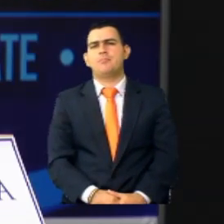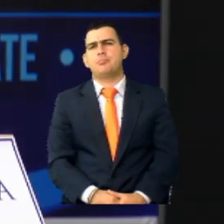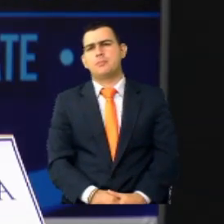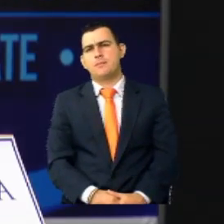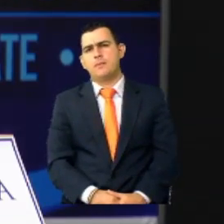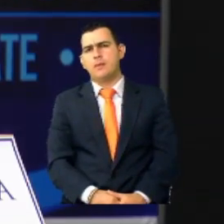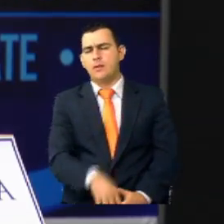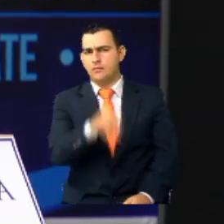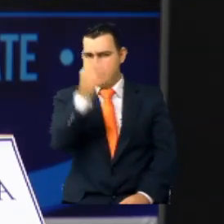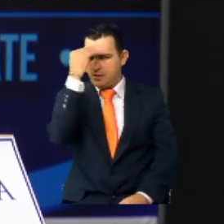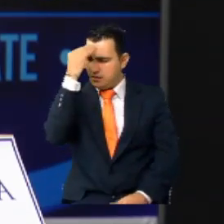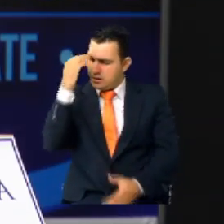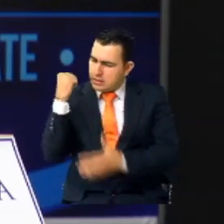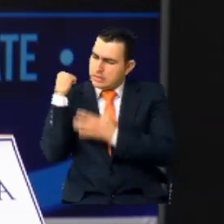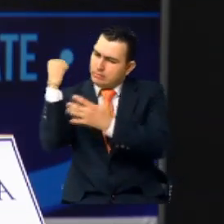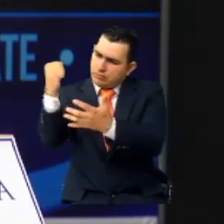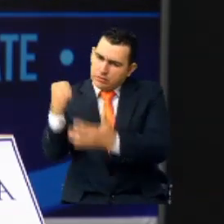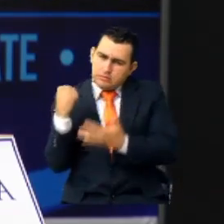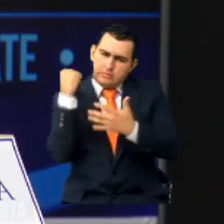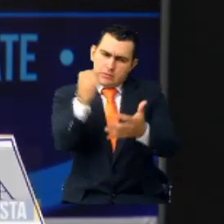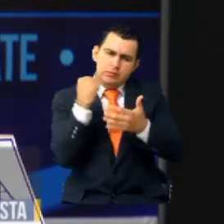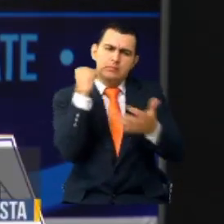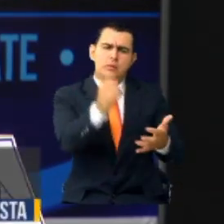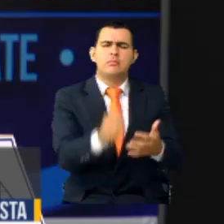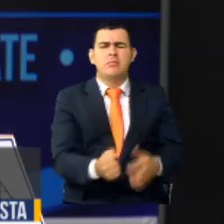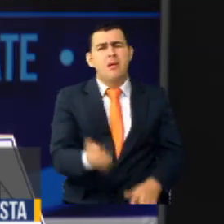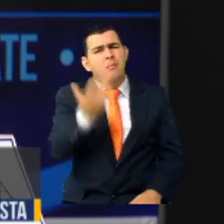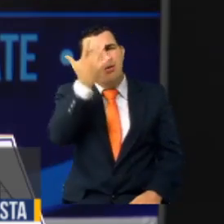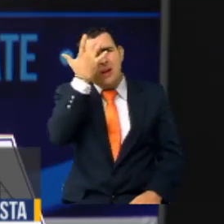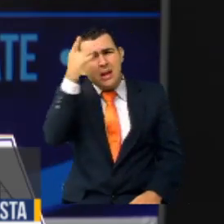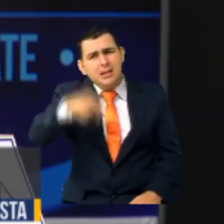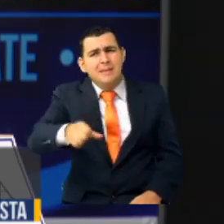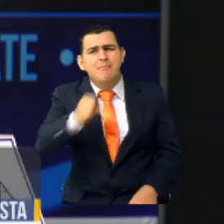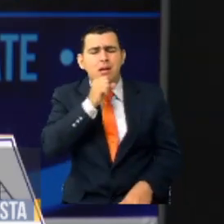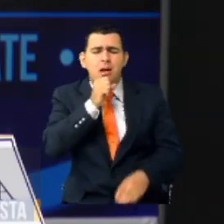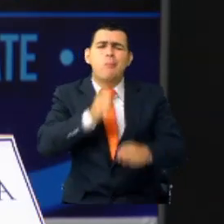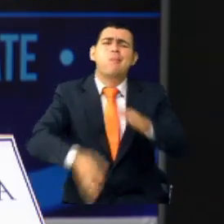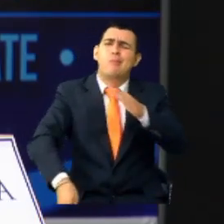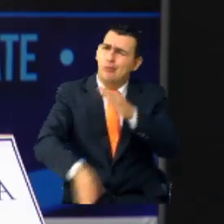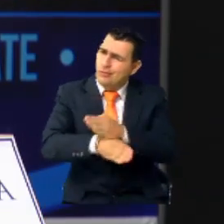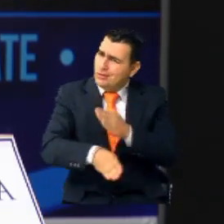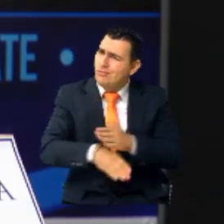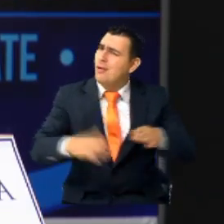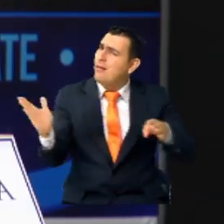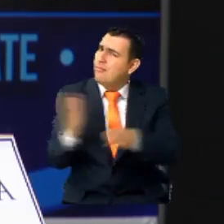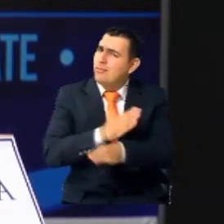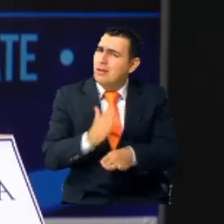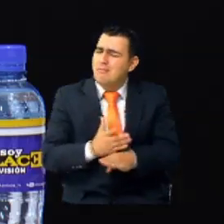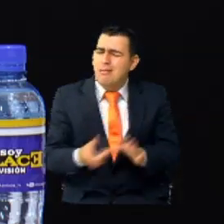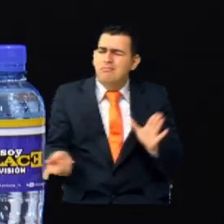esas inversiones, ¿qué pasa en Barranca? ¿Por qué seguimos con tantos problemas de seguridad? ¿En dónde está la falla?